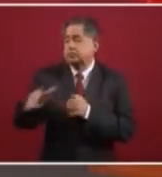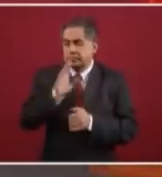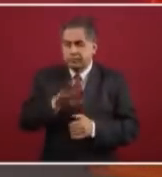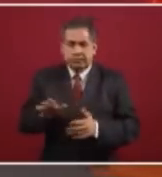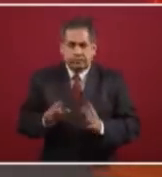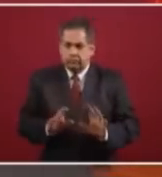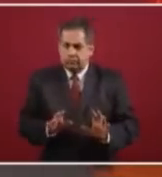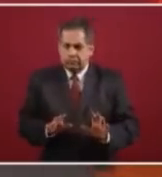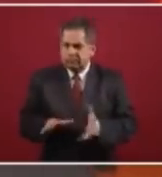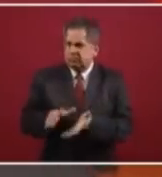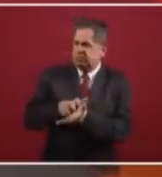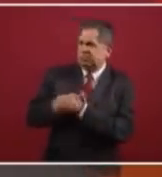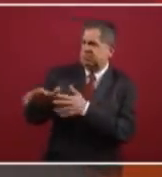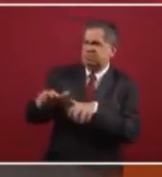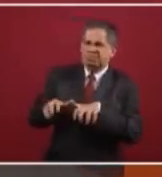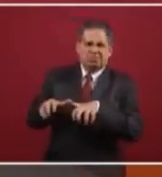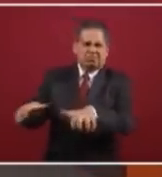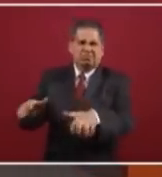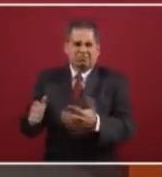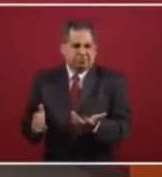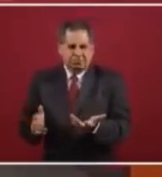y que haya